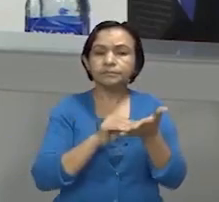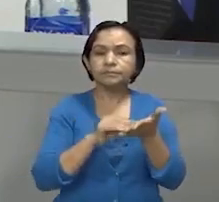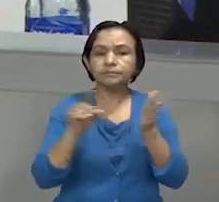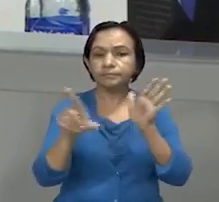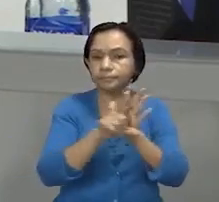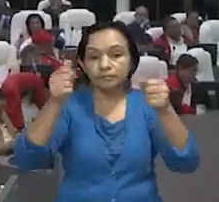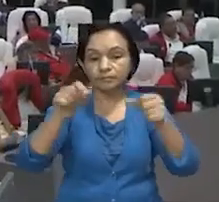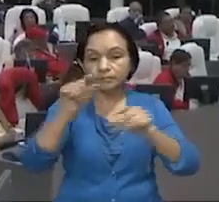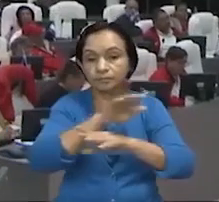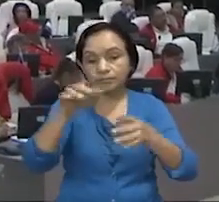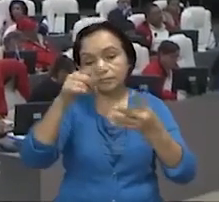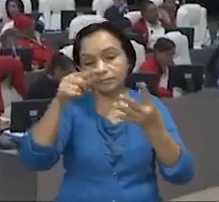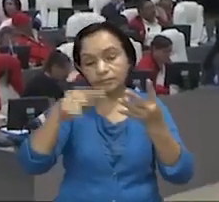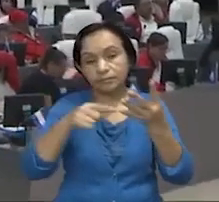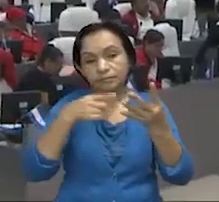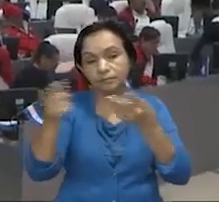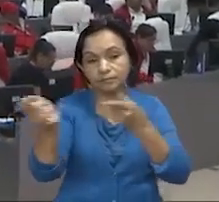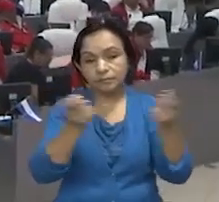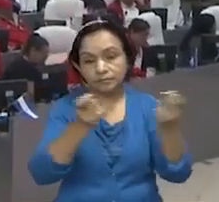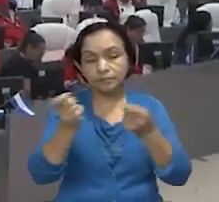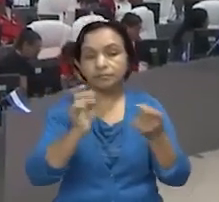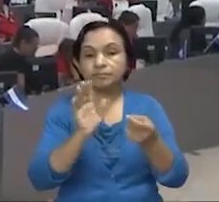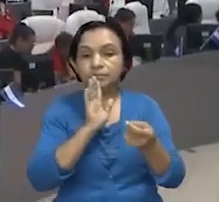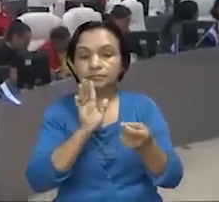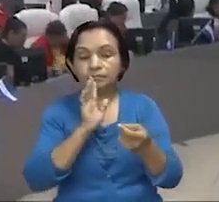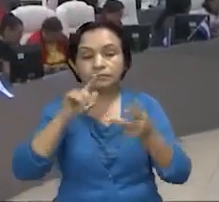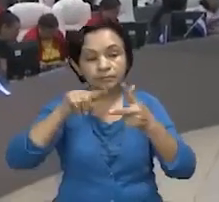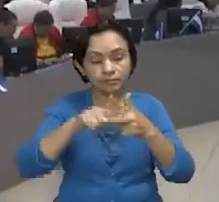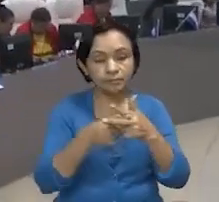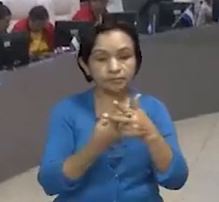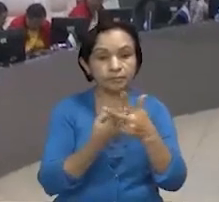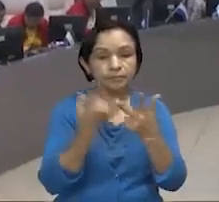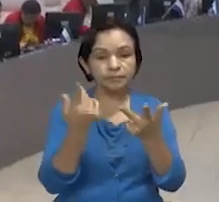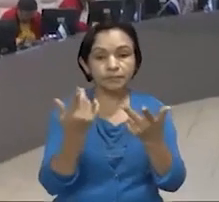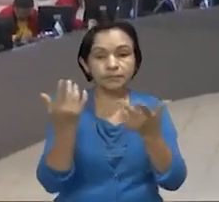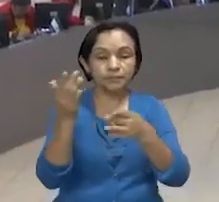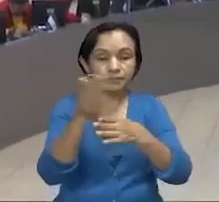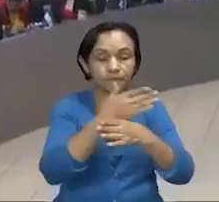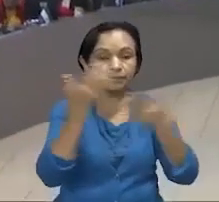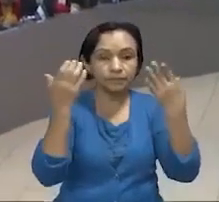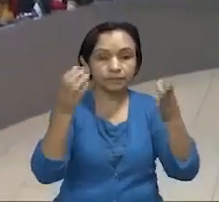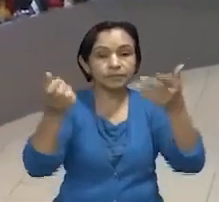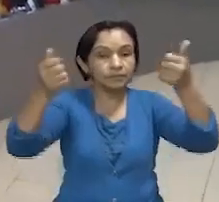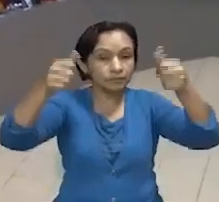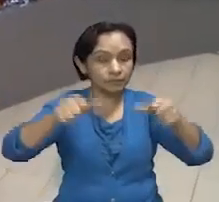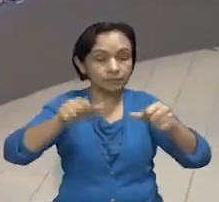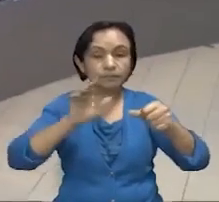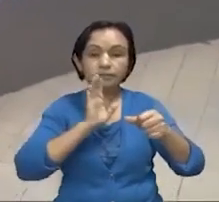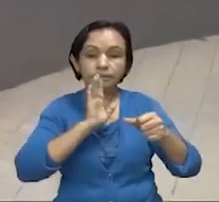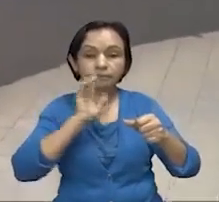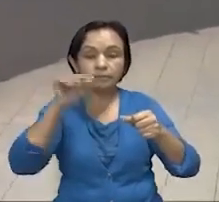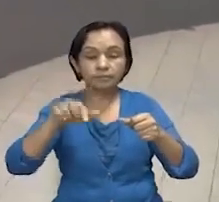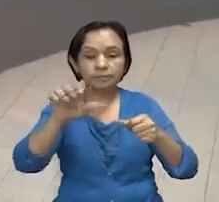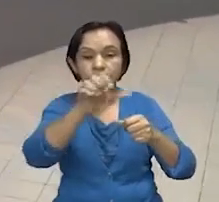las leyes orgánicas de municipios y su reforma. 2. División política administrativa. Todas las normas que